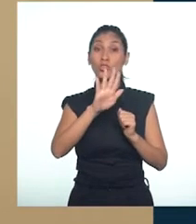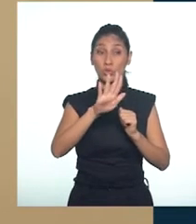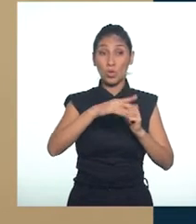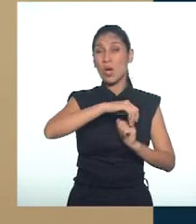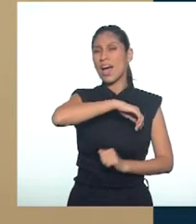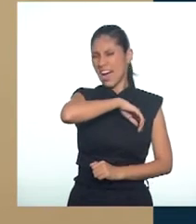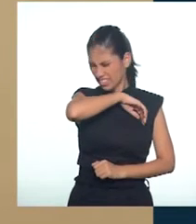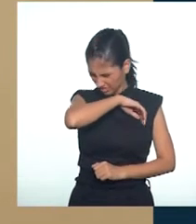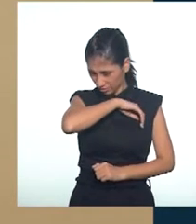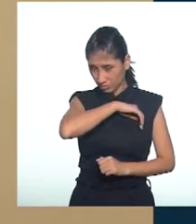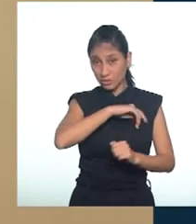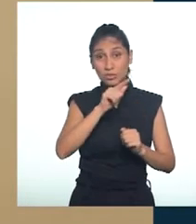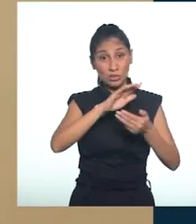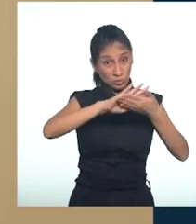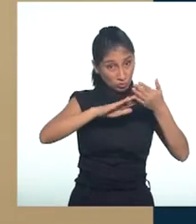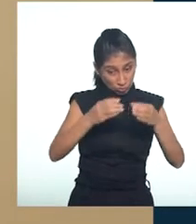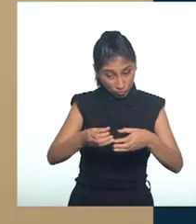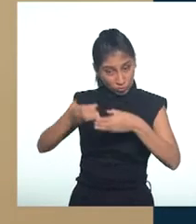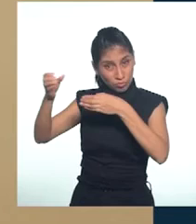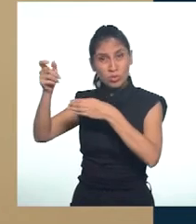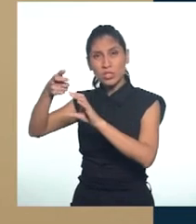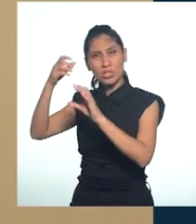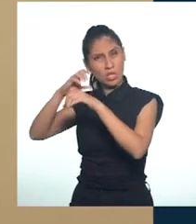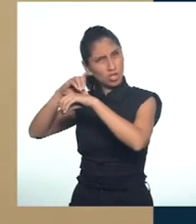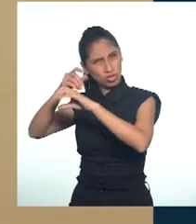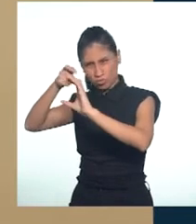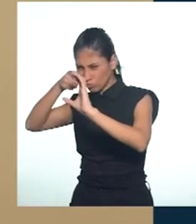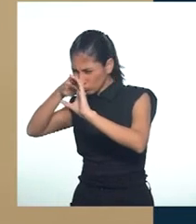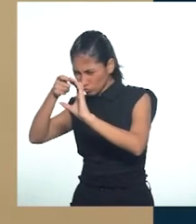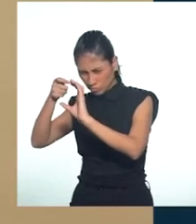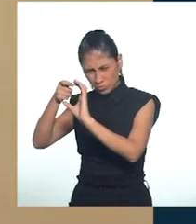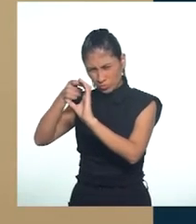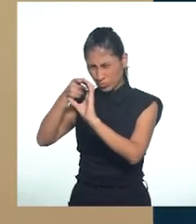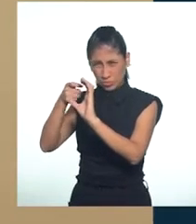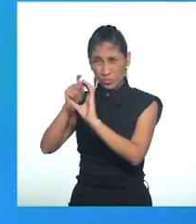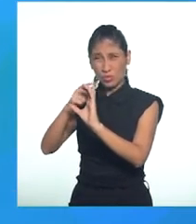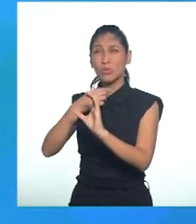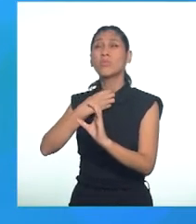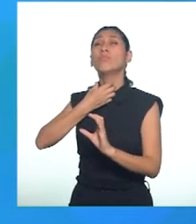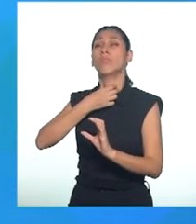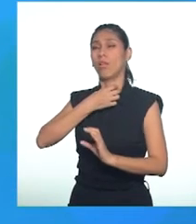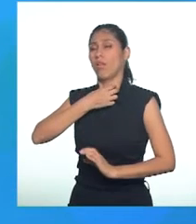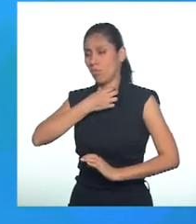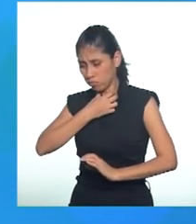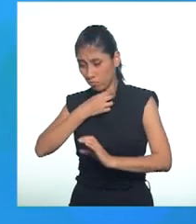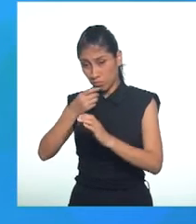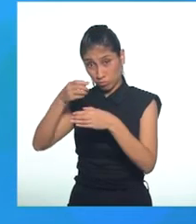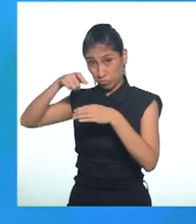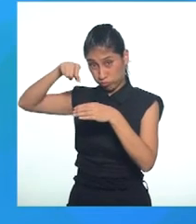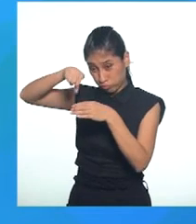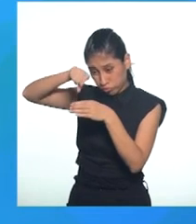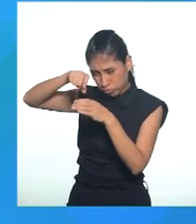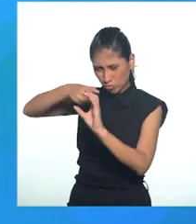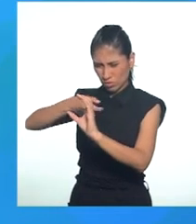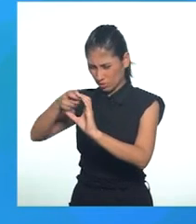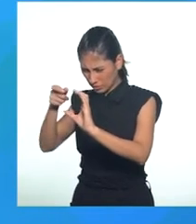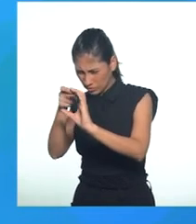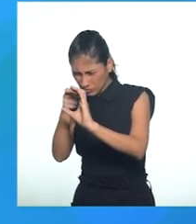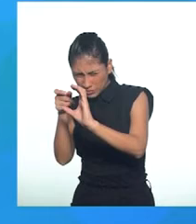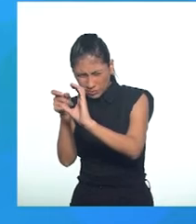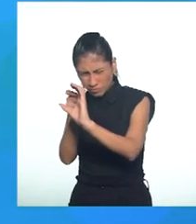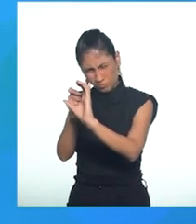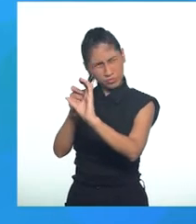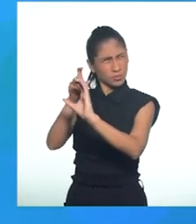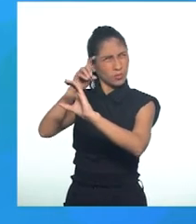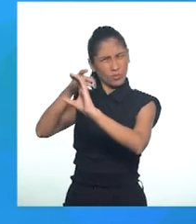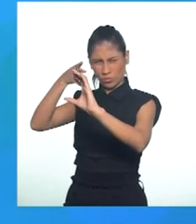muestra de esputo para el respectivo examen. Ese esputo o flema será llevado al análisis de